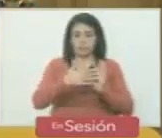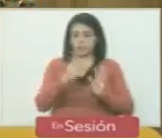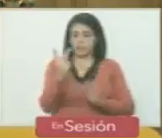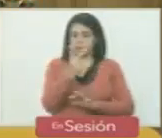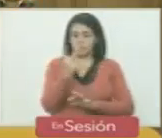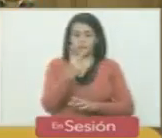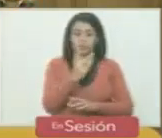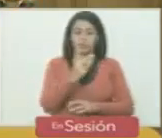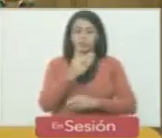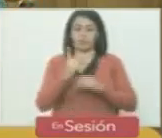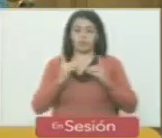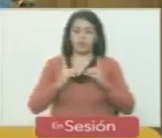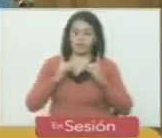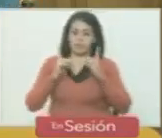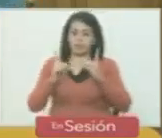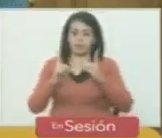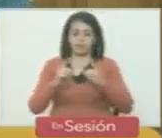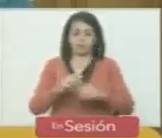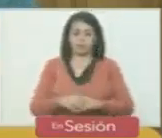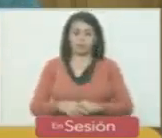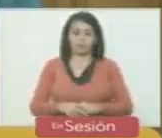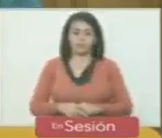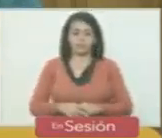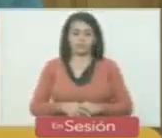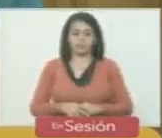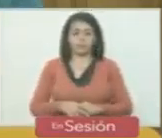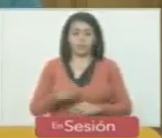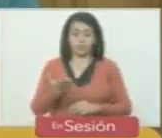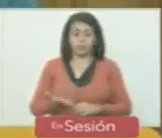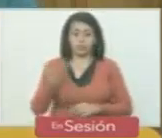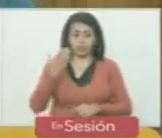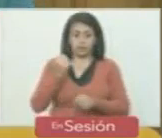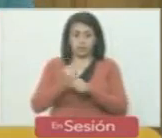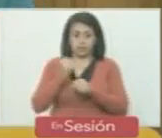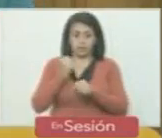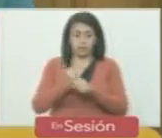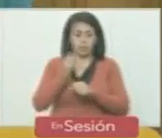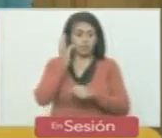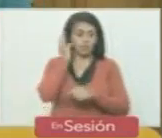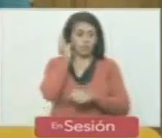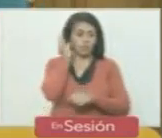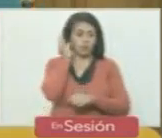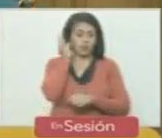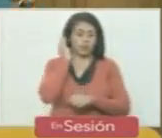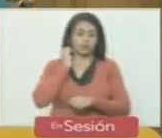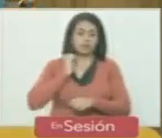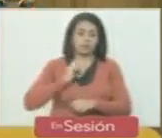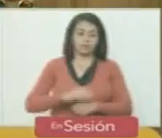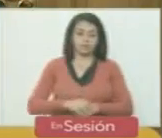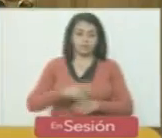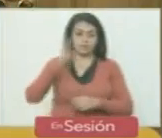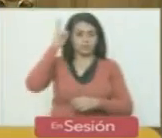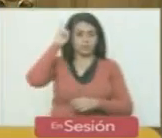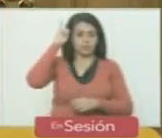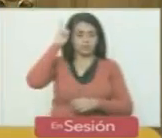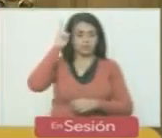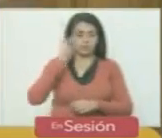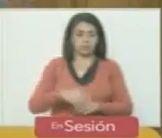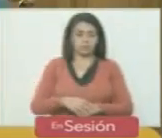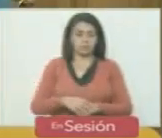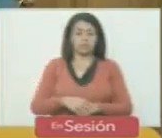2022 está dedicado al papel que juegan las mujeres indígenas para